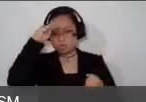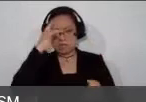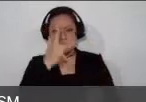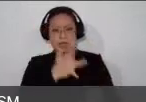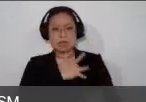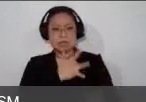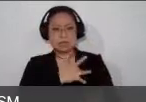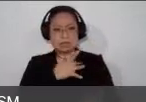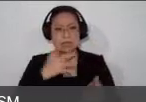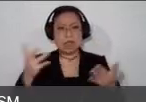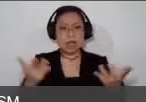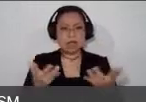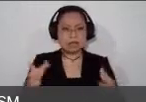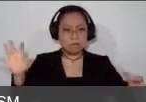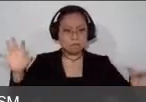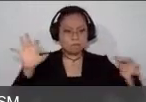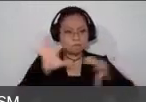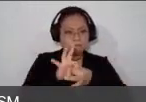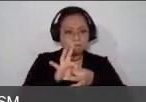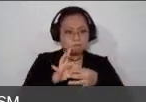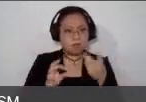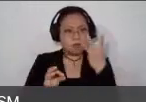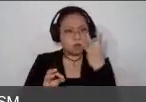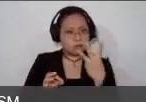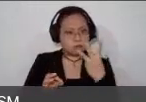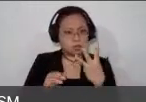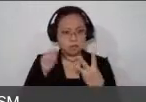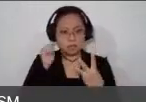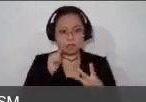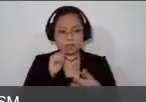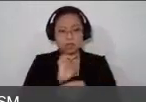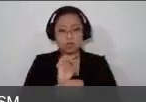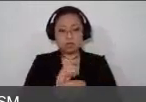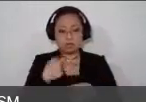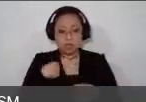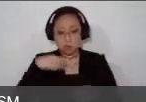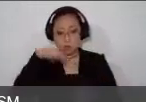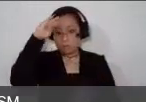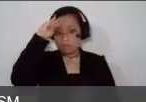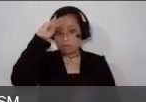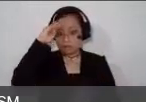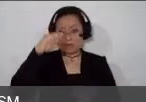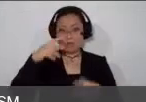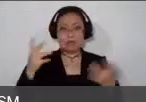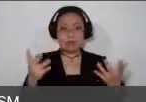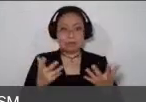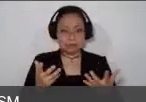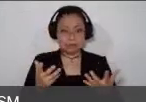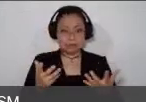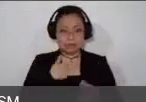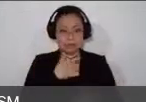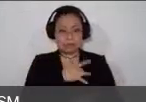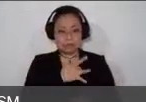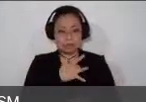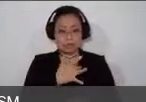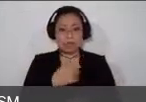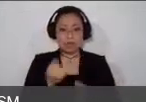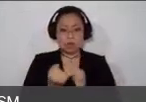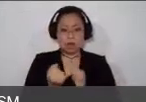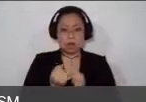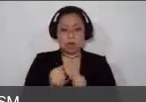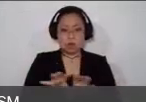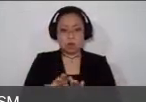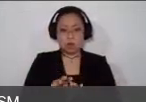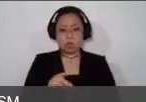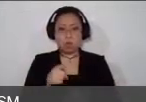misma línea y eso me daba credibilidad o sea um y la técnica el trabajo bien hecho